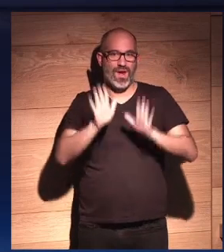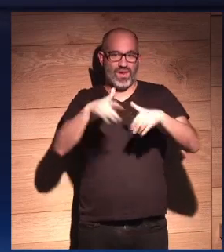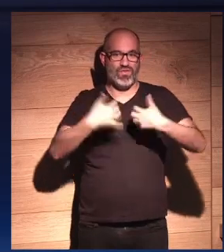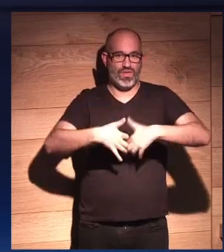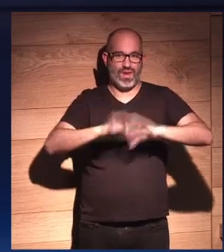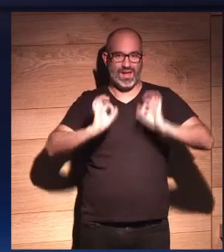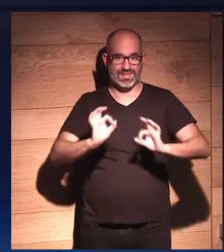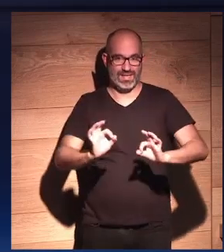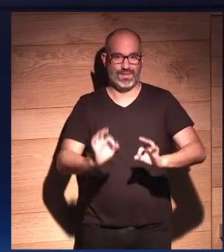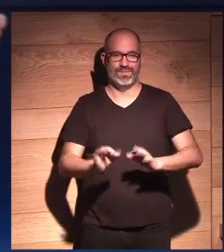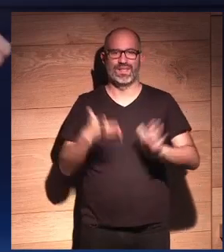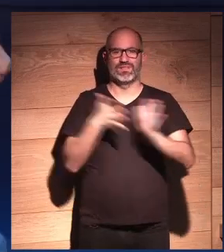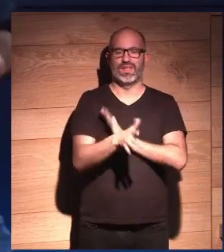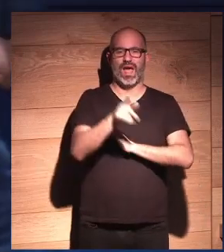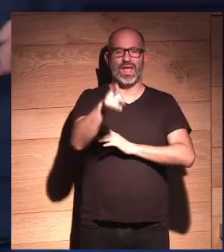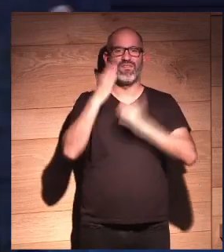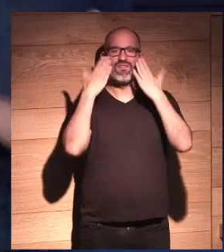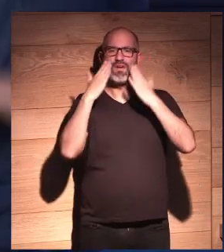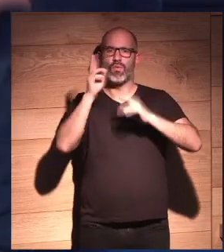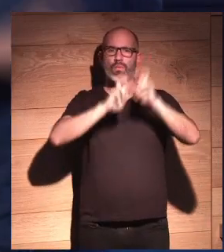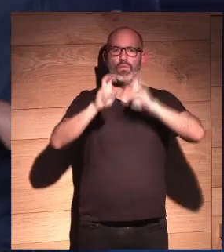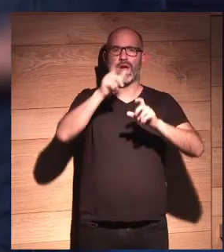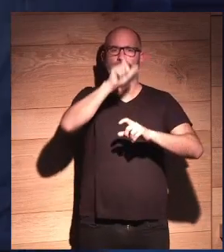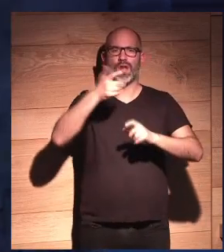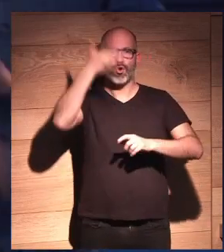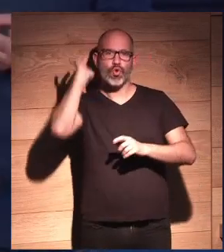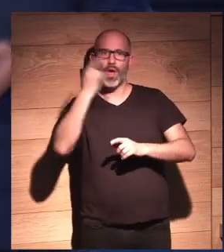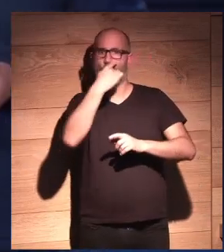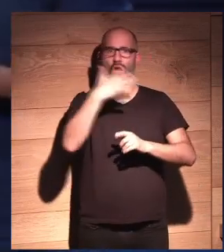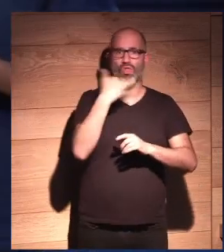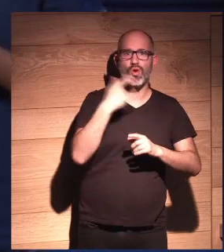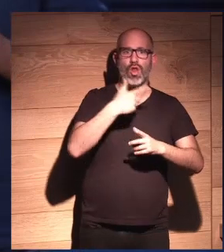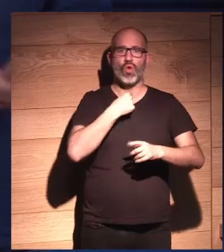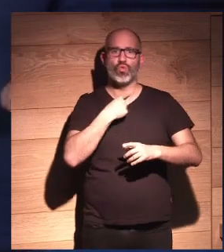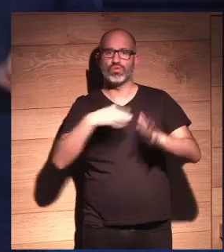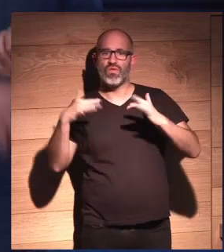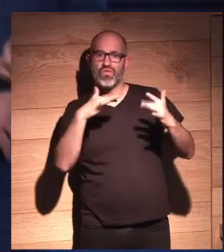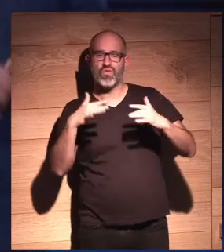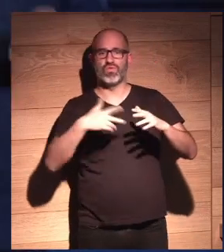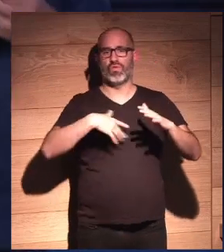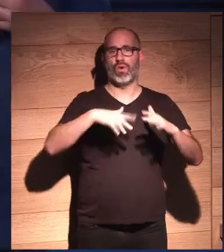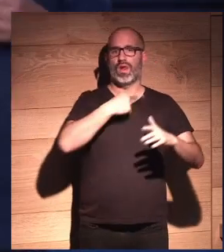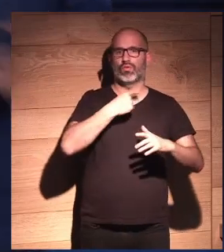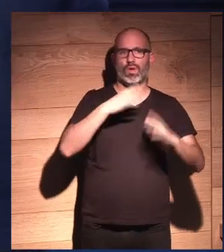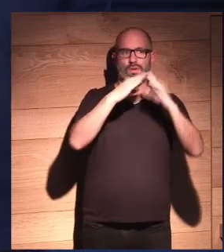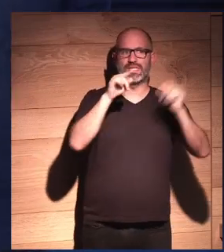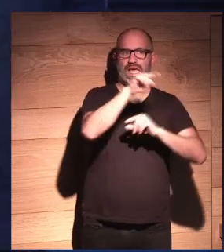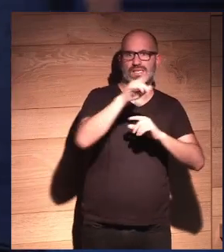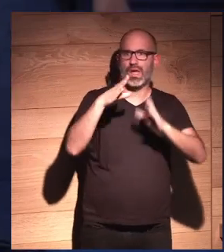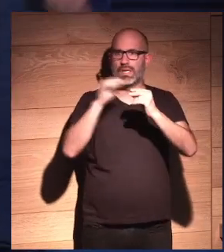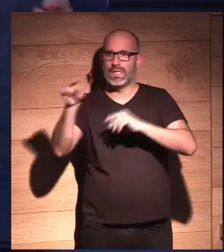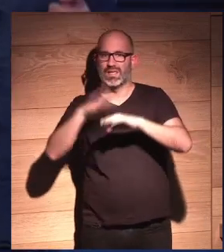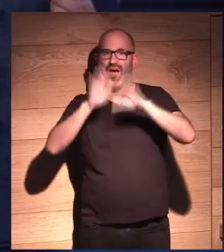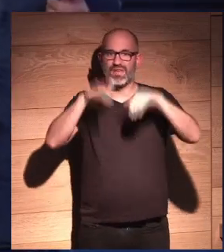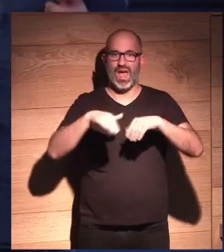como funciona, vaya. Gente que, pues no sé, gente que sea rubia, con ojos claros, que le guste el fútbol, que haya estudiado en esta universidad, que haya estudiado en la otra. Vais a encontrar de todo ahí.